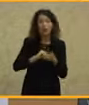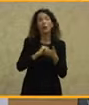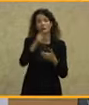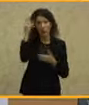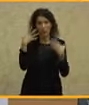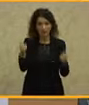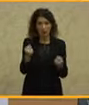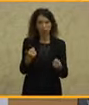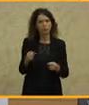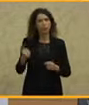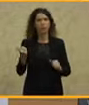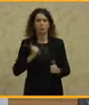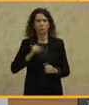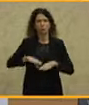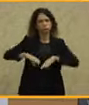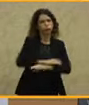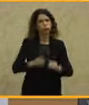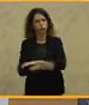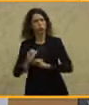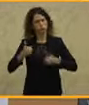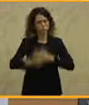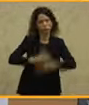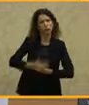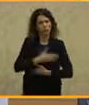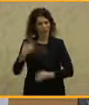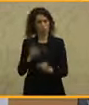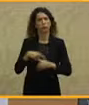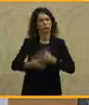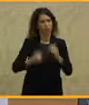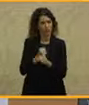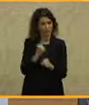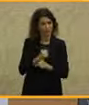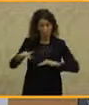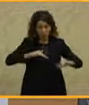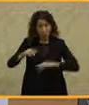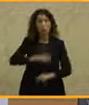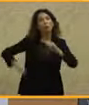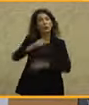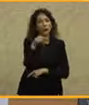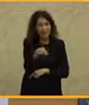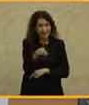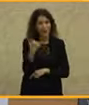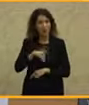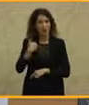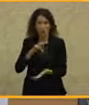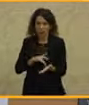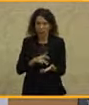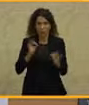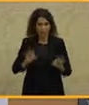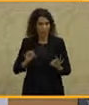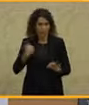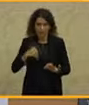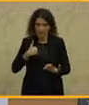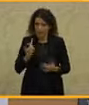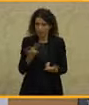Mental cogimos el guante y nos sumamos a este tema. Y es que, para este movimiento asociativo, ya es hora